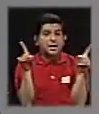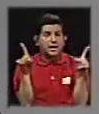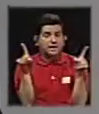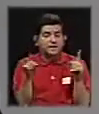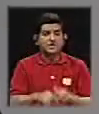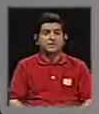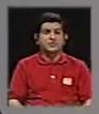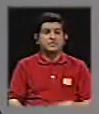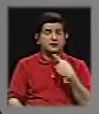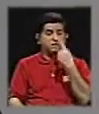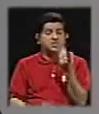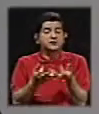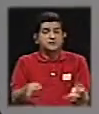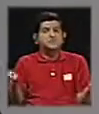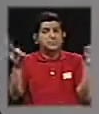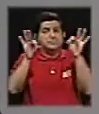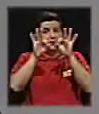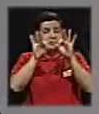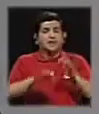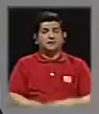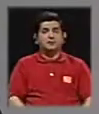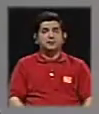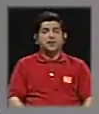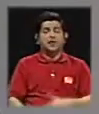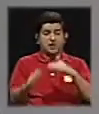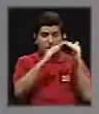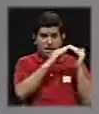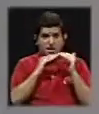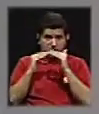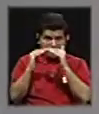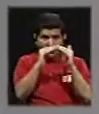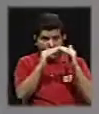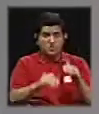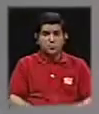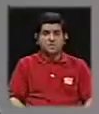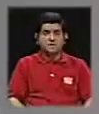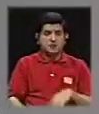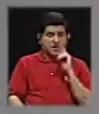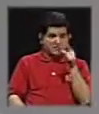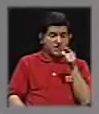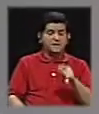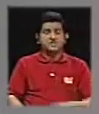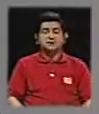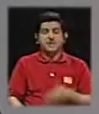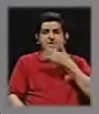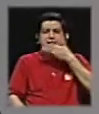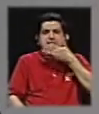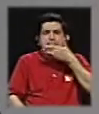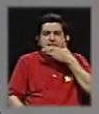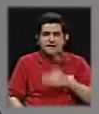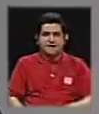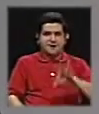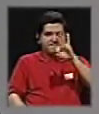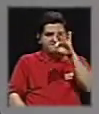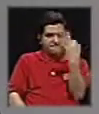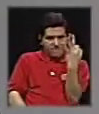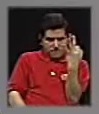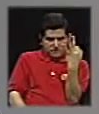cabe destacar que si la comunidad es una comunidad, un pueblo indígena, la manera